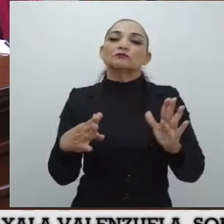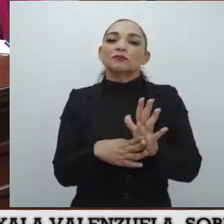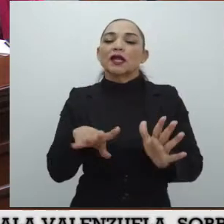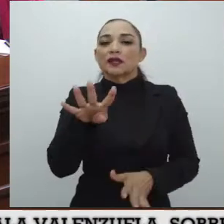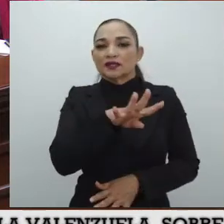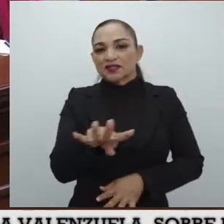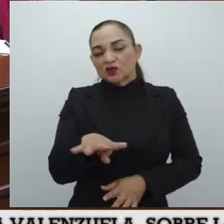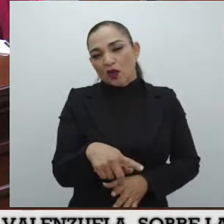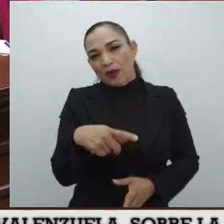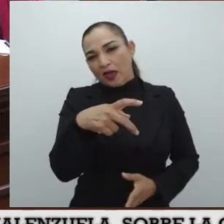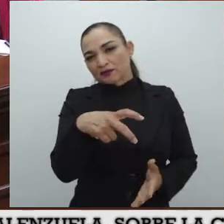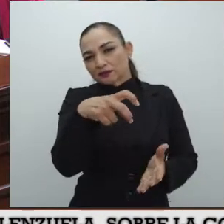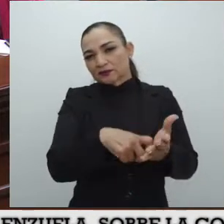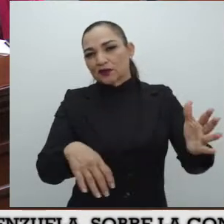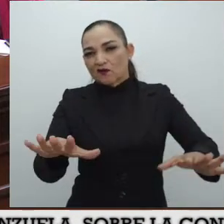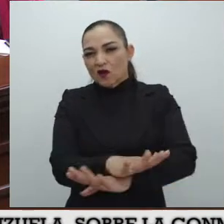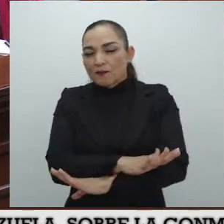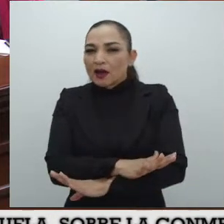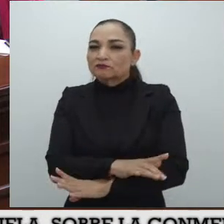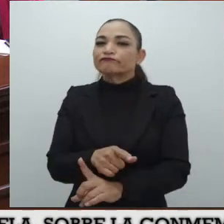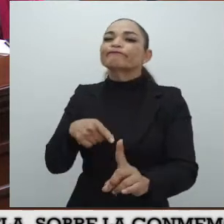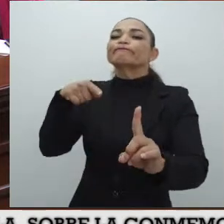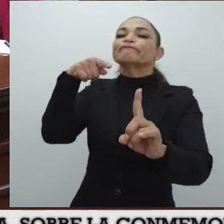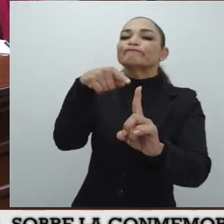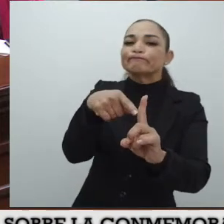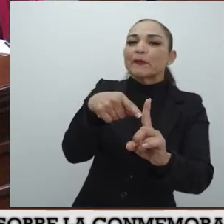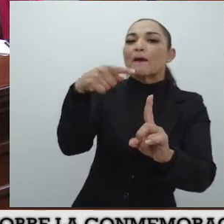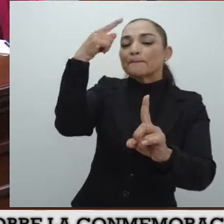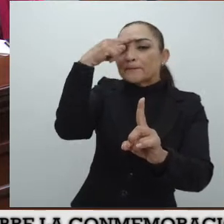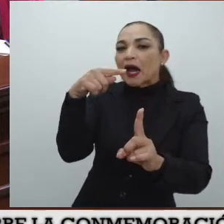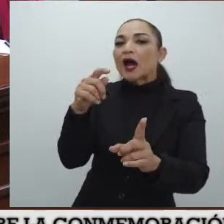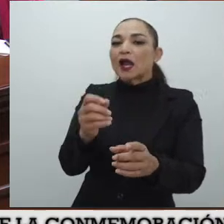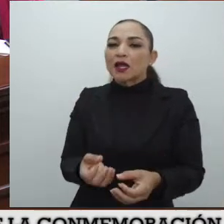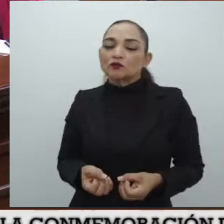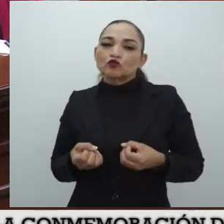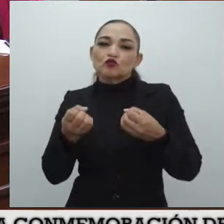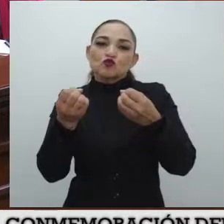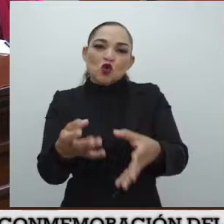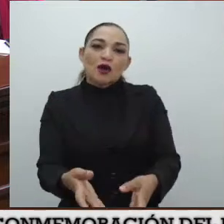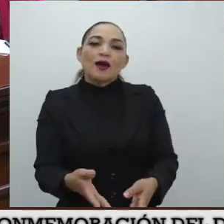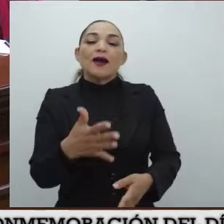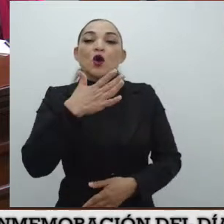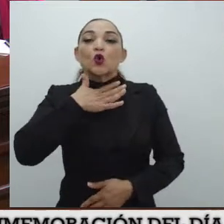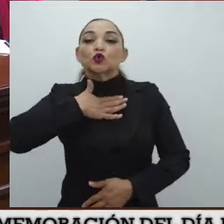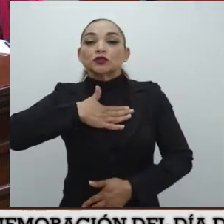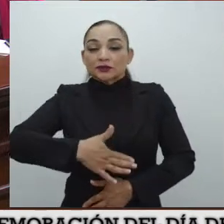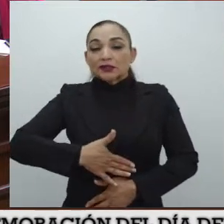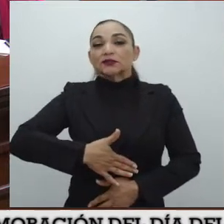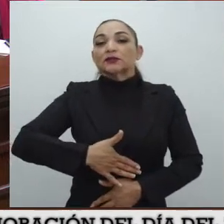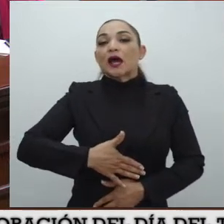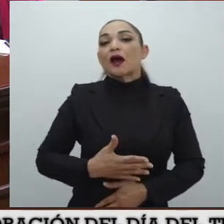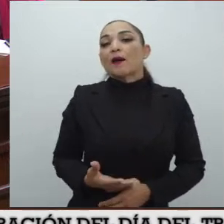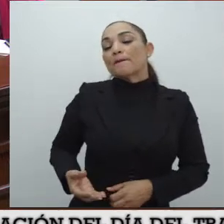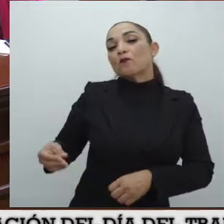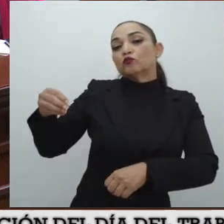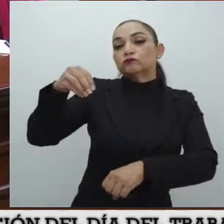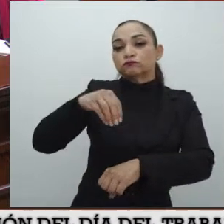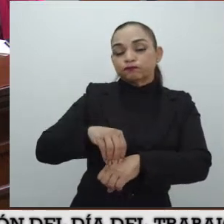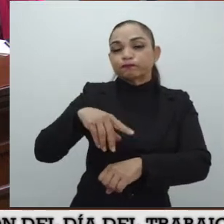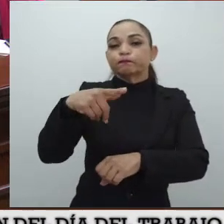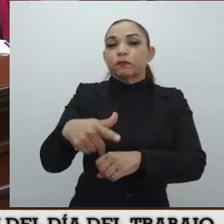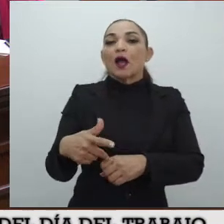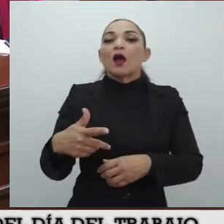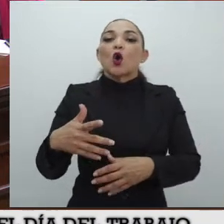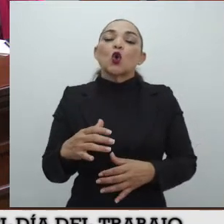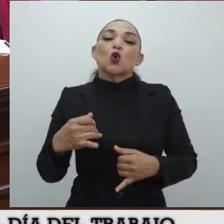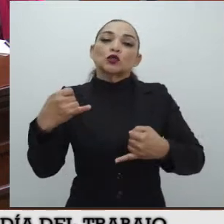esta reforma se busca transformar el sistema de impartición de justicia al crearse los juzgados laborales, el Centro